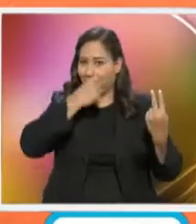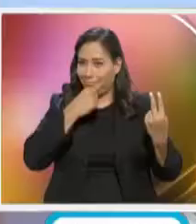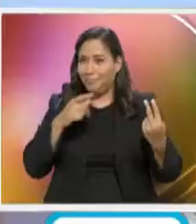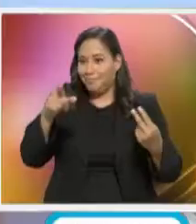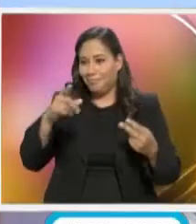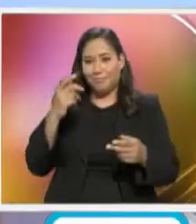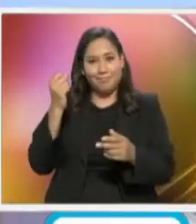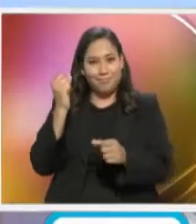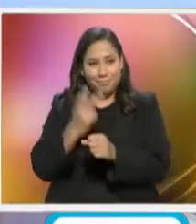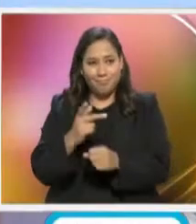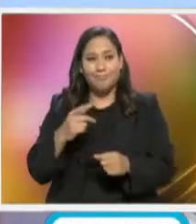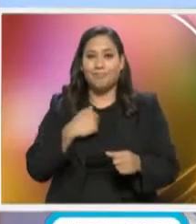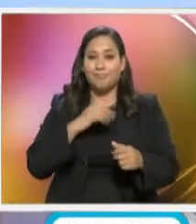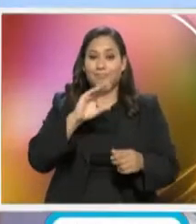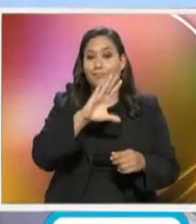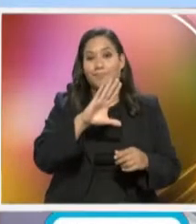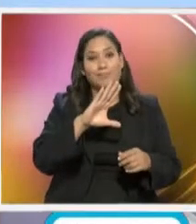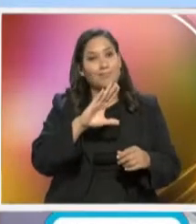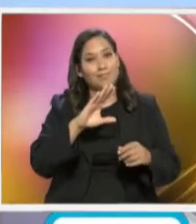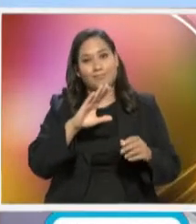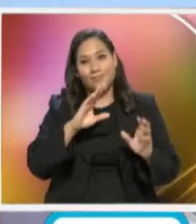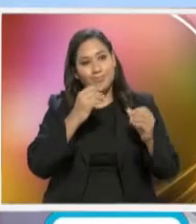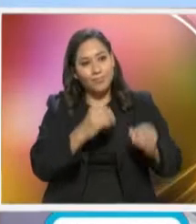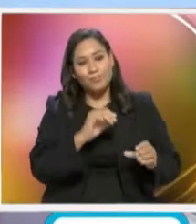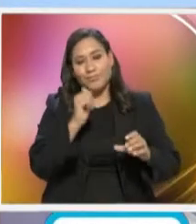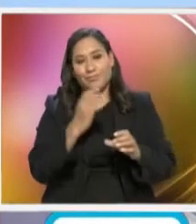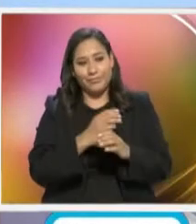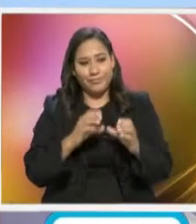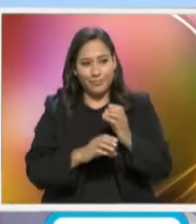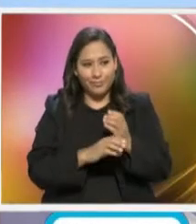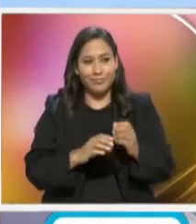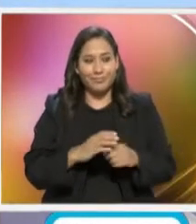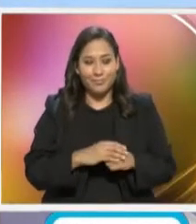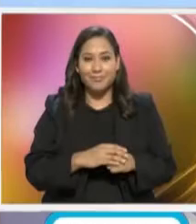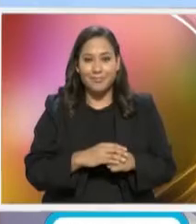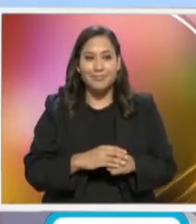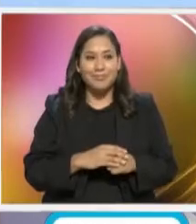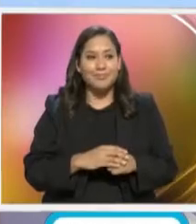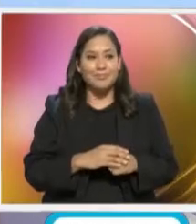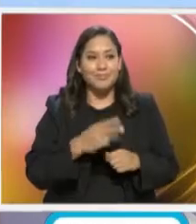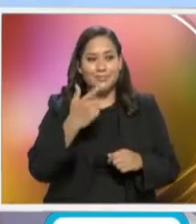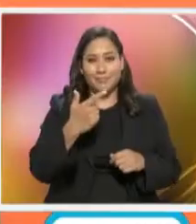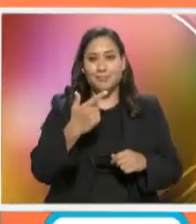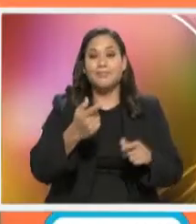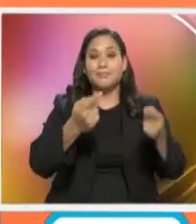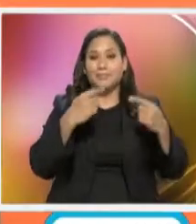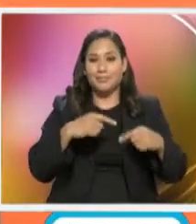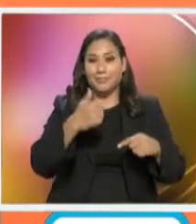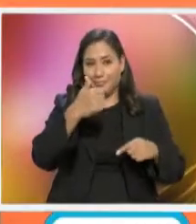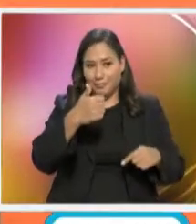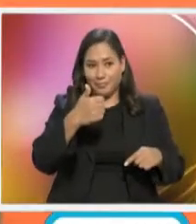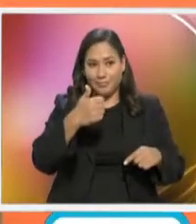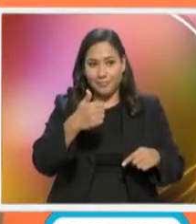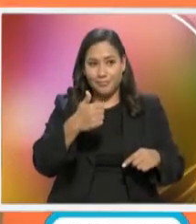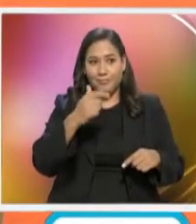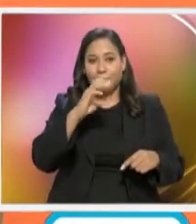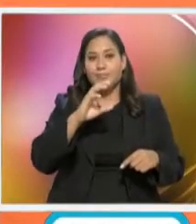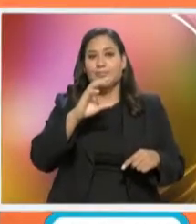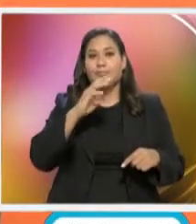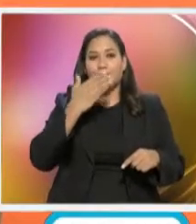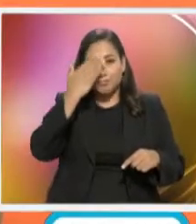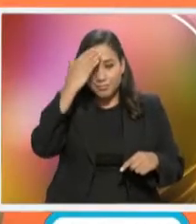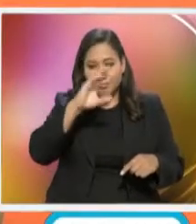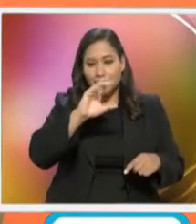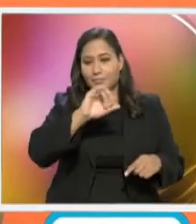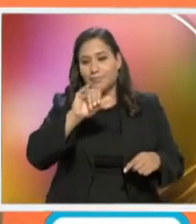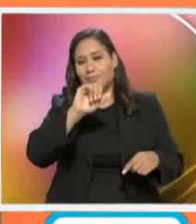mucho. Yo en el 95 yo estaba haciendo otras cosas. ¿no? Esa es la 7. La 6 en Kazajistán se